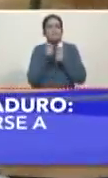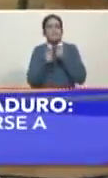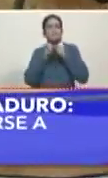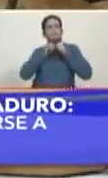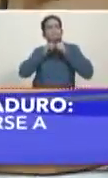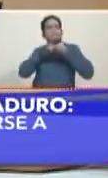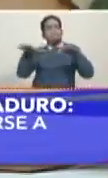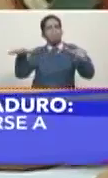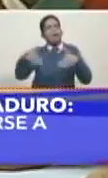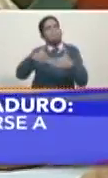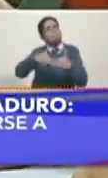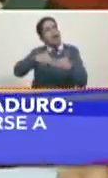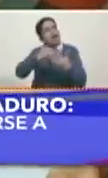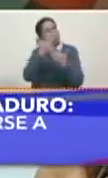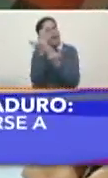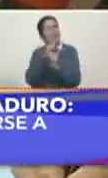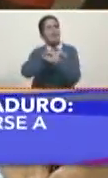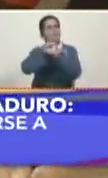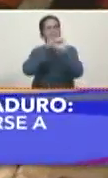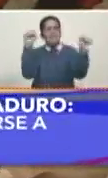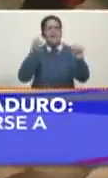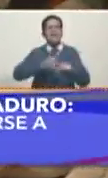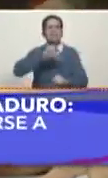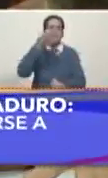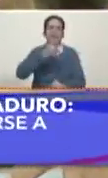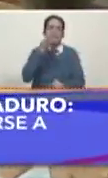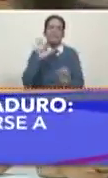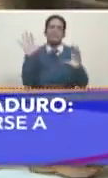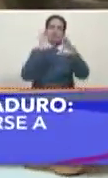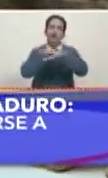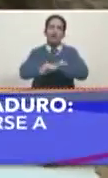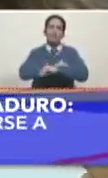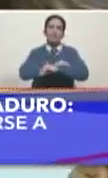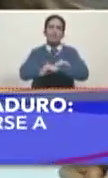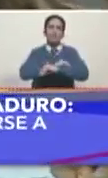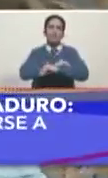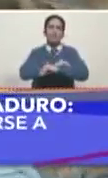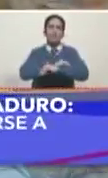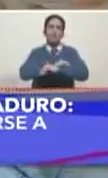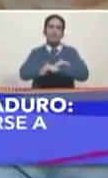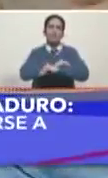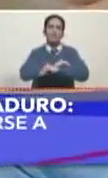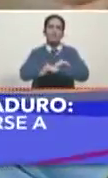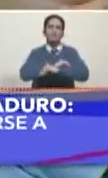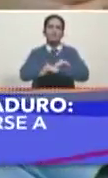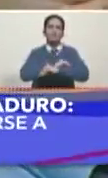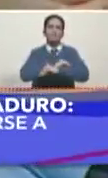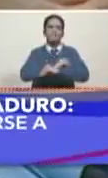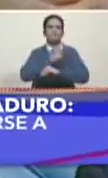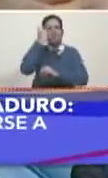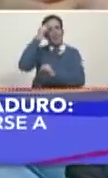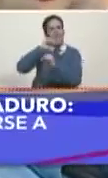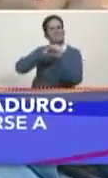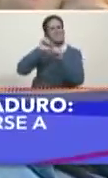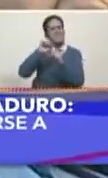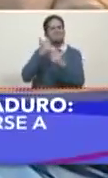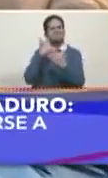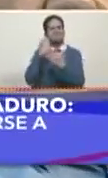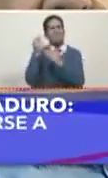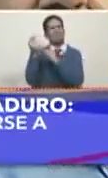En la madrugada, en la mañana, en la noche, en la tarde. Para desmontar toda esta campaña